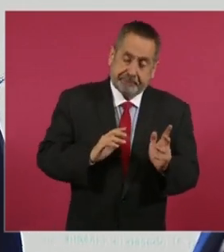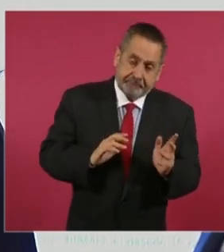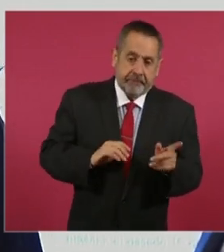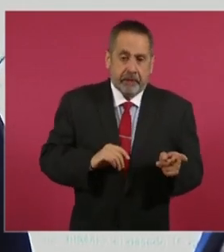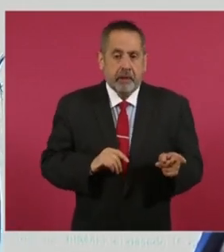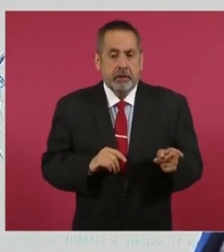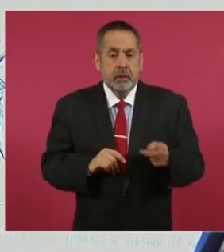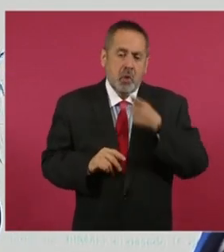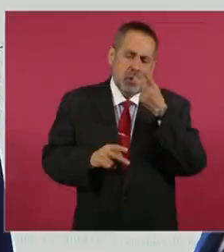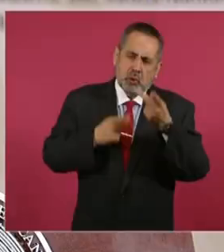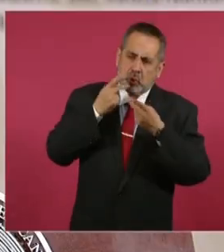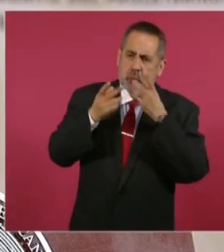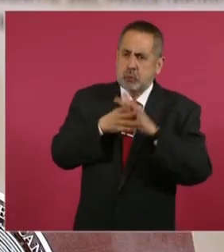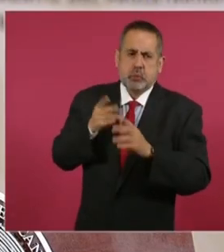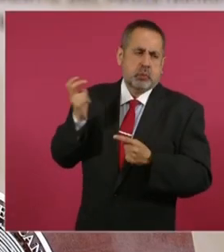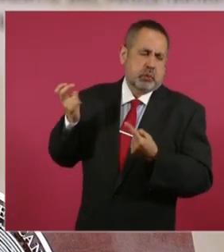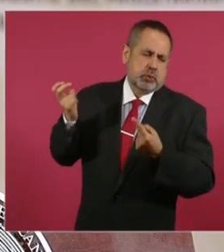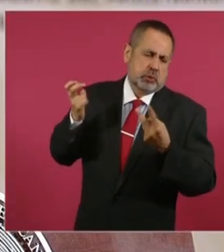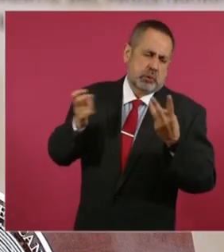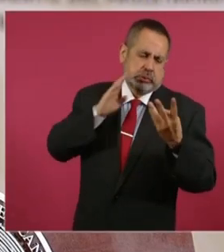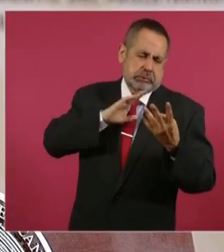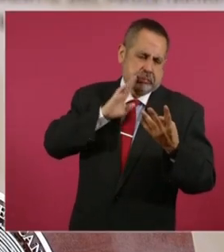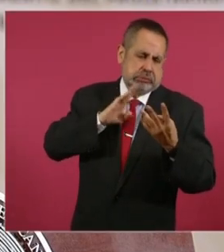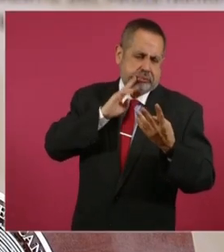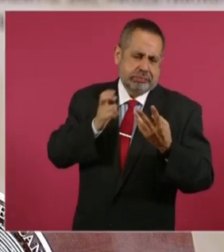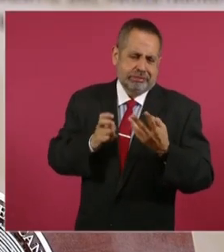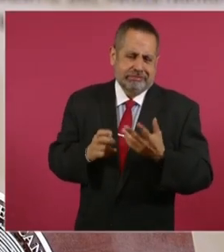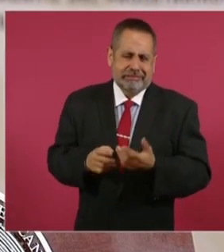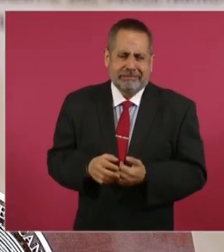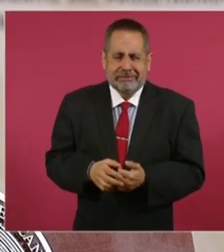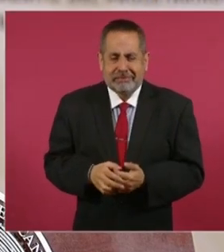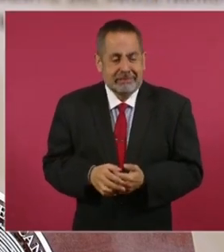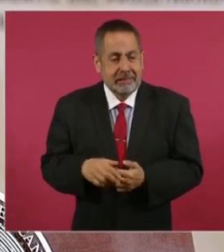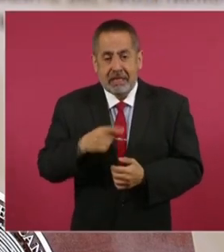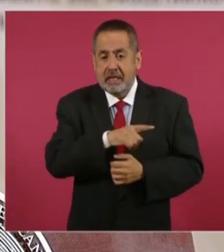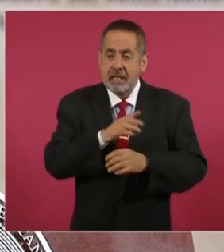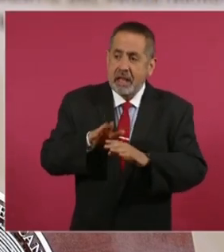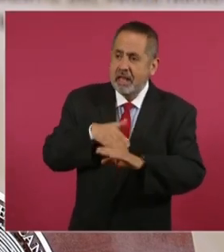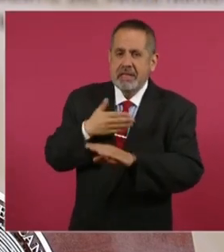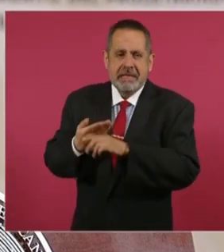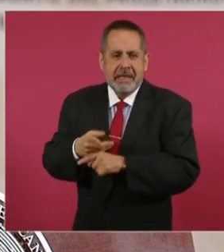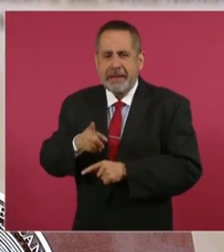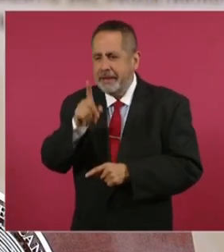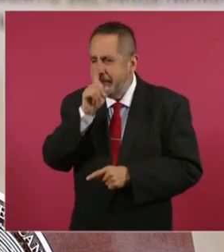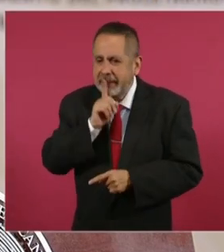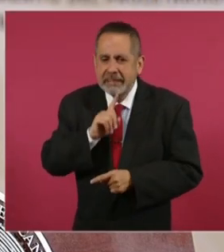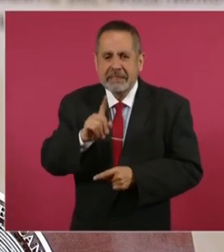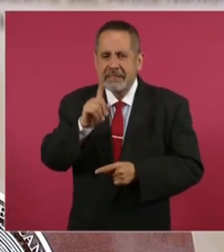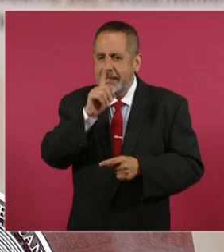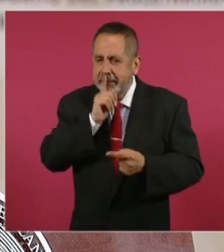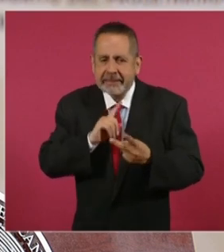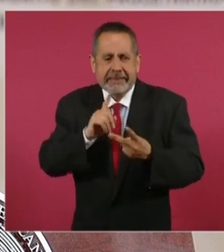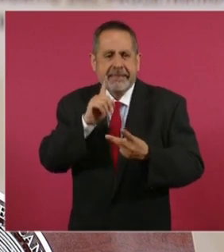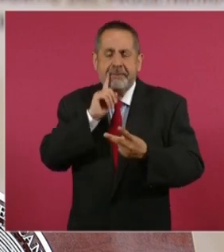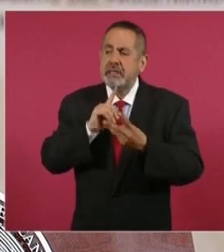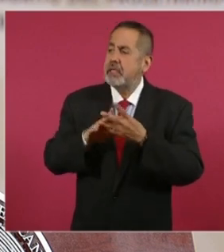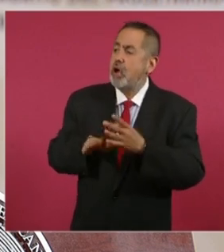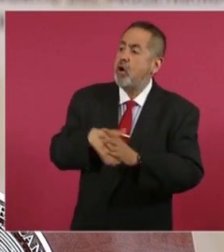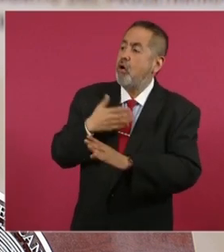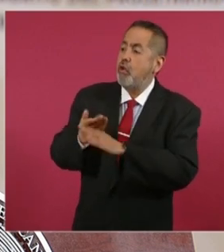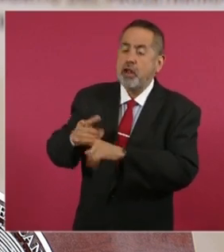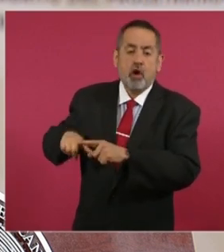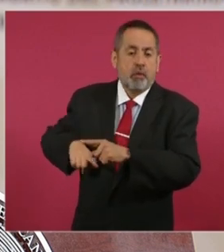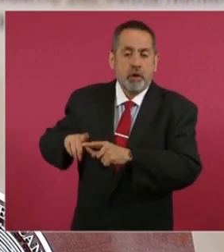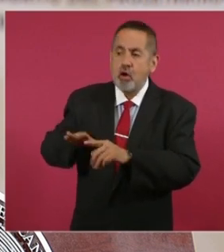expone estos supuestos casos, sino que ataca y miente contra el gobierno y la